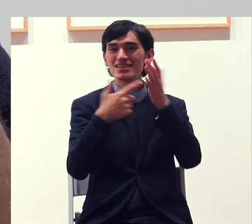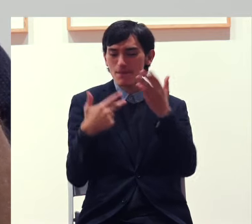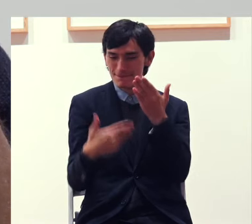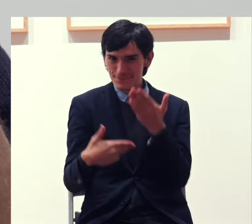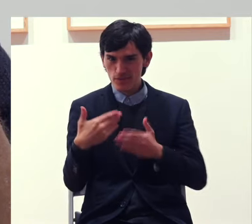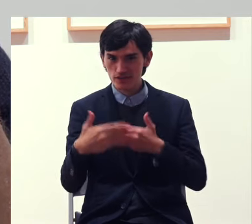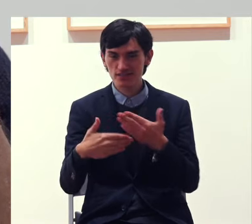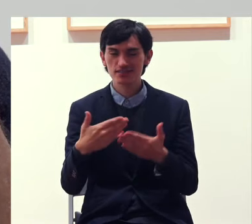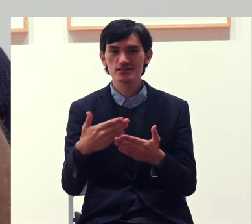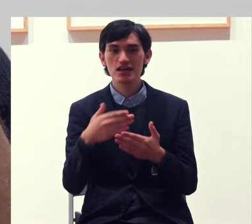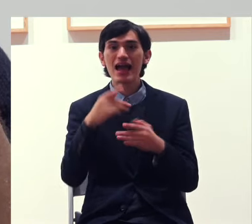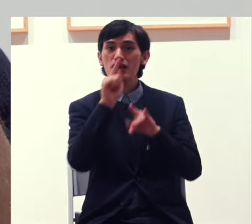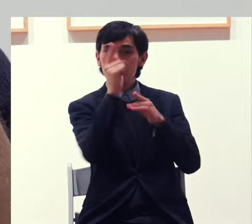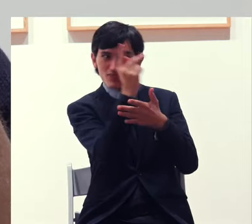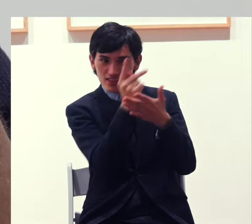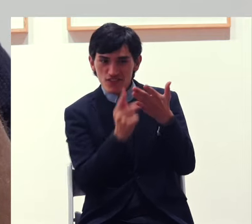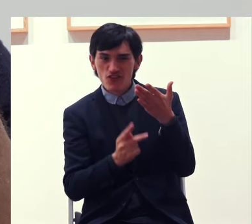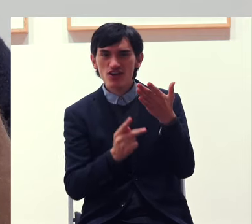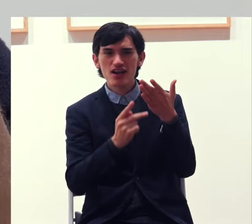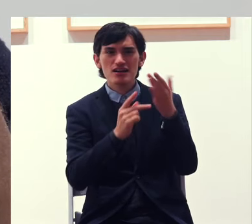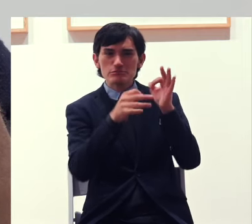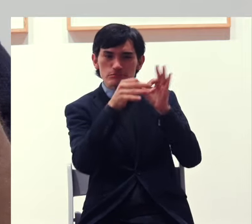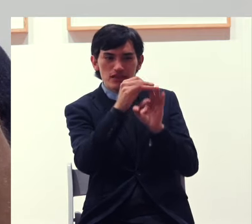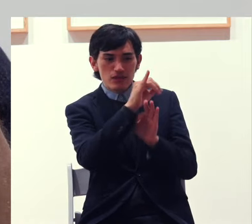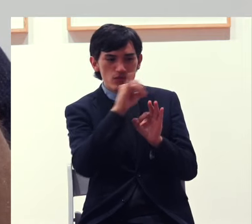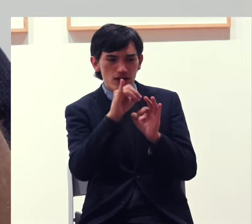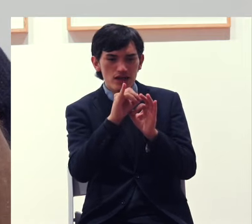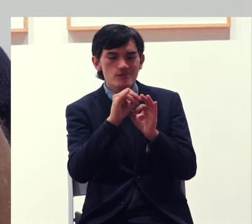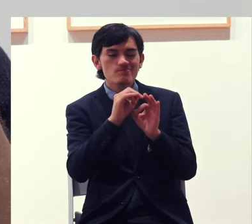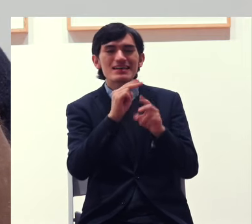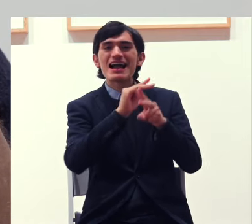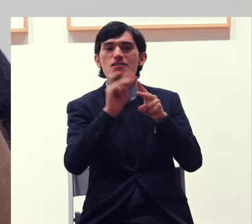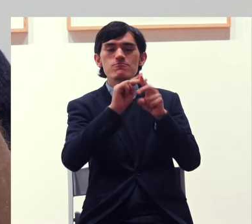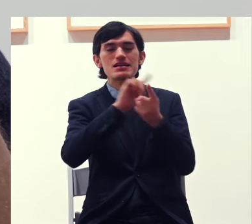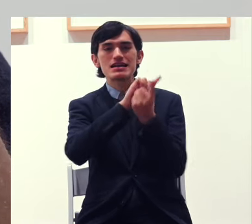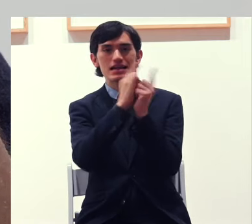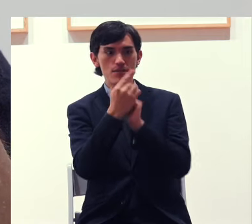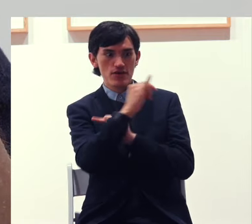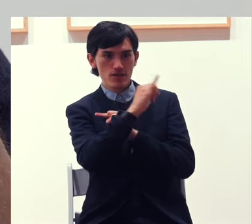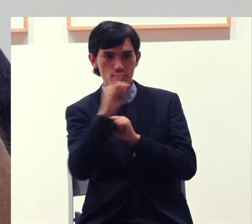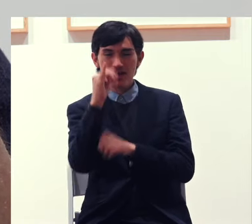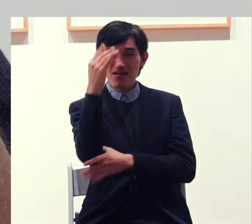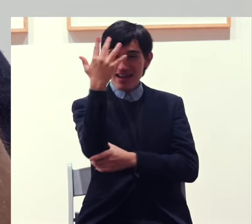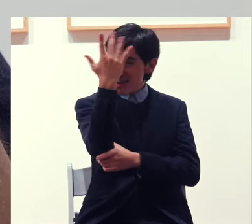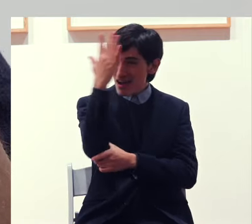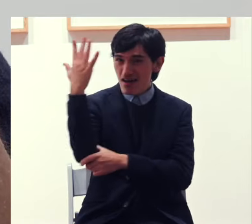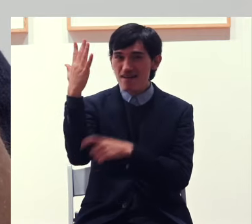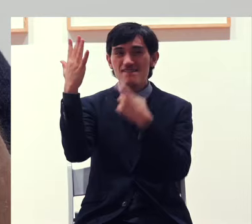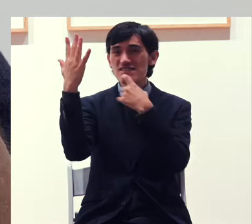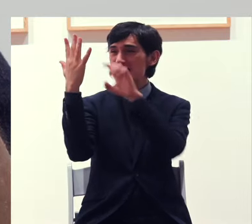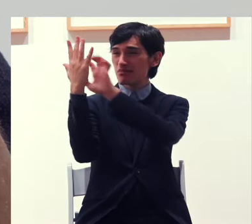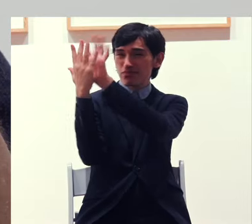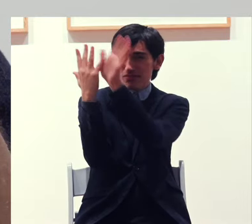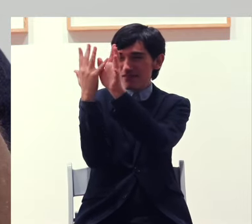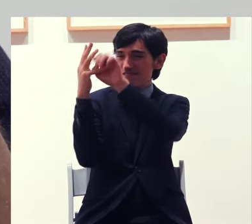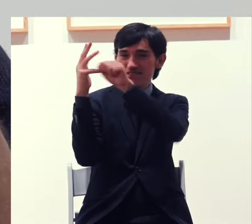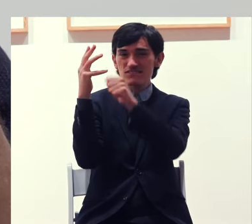rasgado propone una intromisión en el proceso. Se dibuja rasgando y luego se rectifica hasta sacar de escena la rama